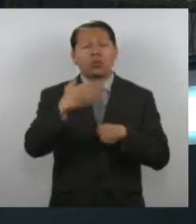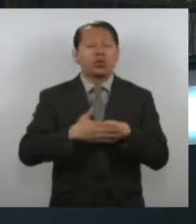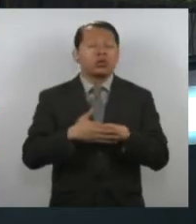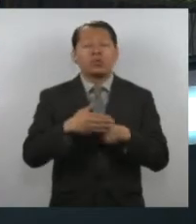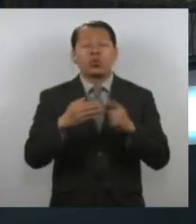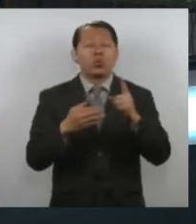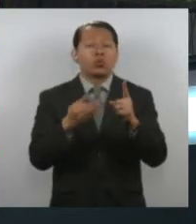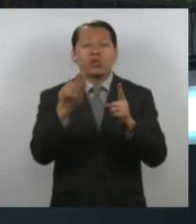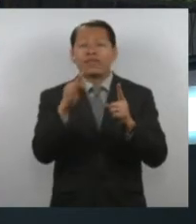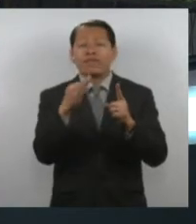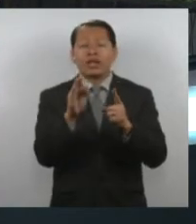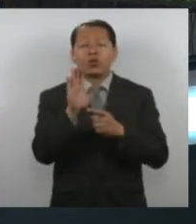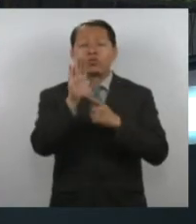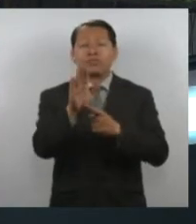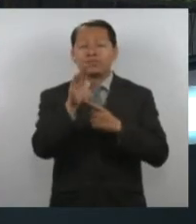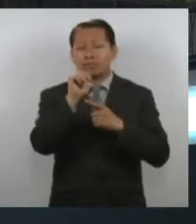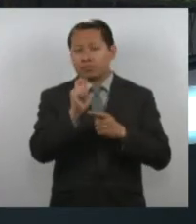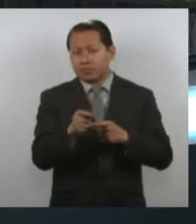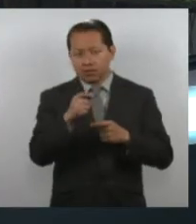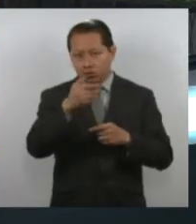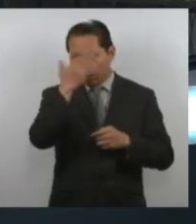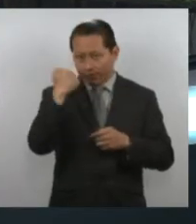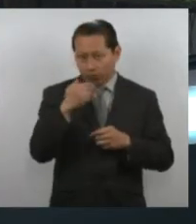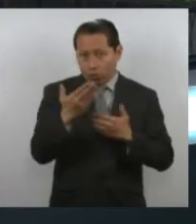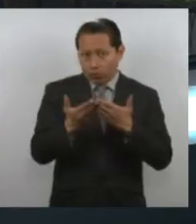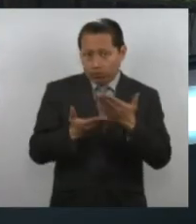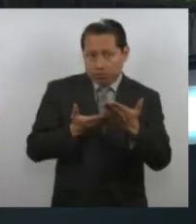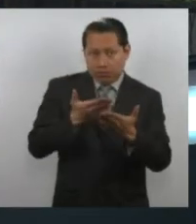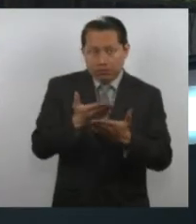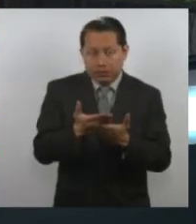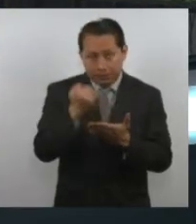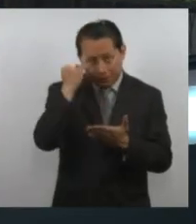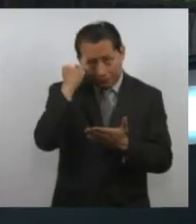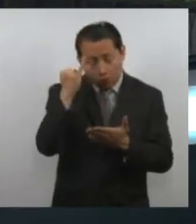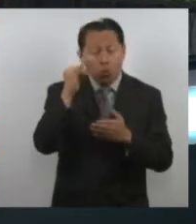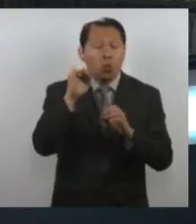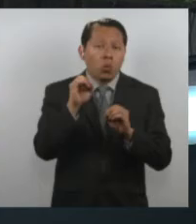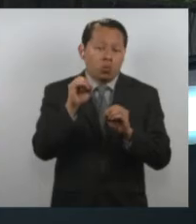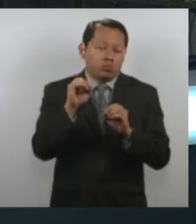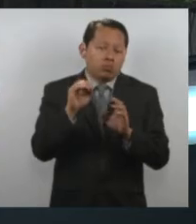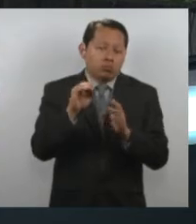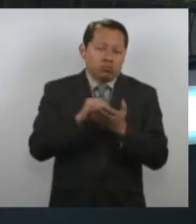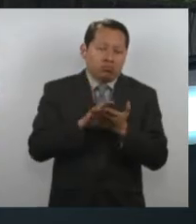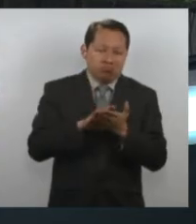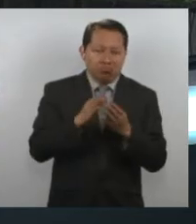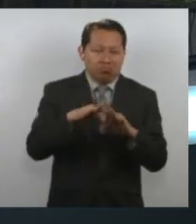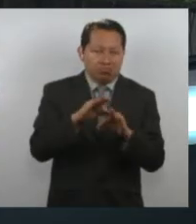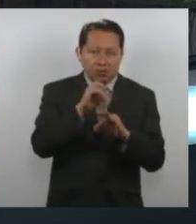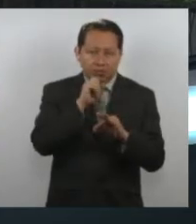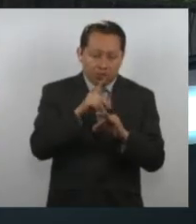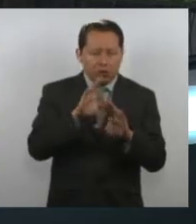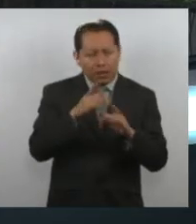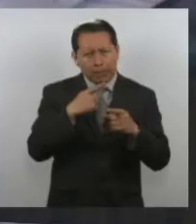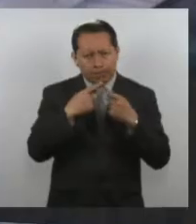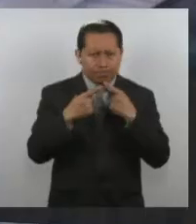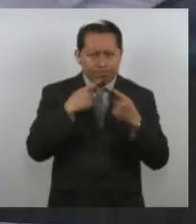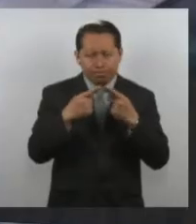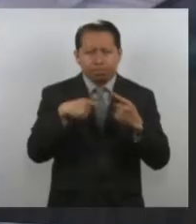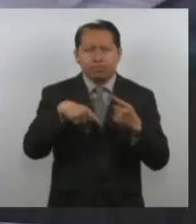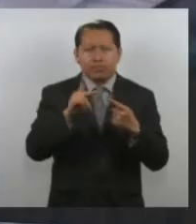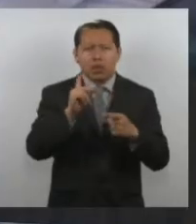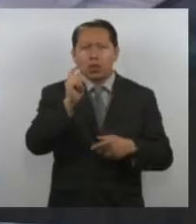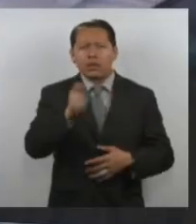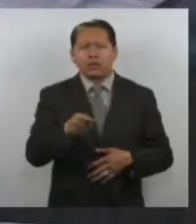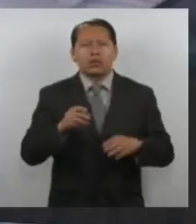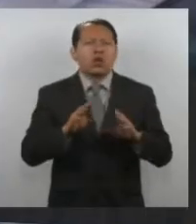próximo 1 de febrero. No sabemos si como iniciativa preferente todavía, pero ya vienen en camino y ahí hubo un intercambio de puntos de vista. ¿Qué alcance